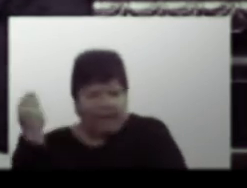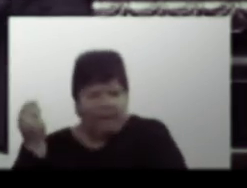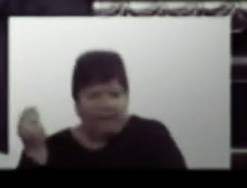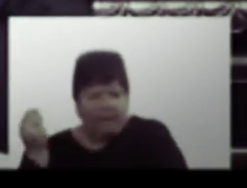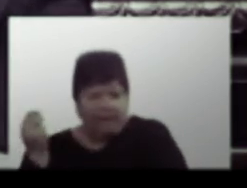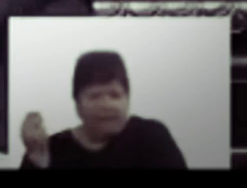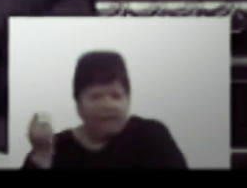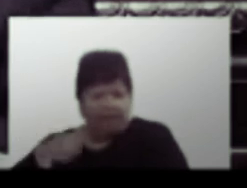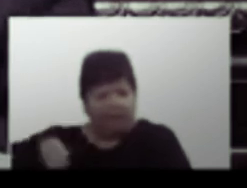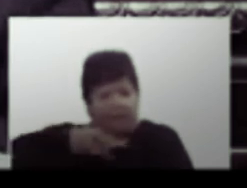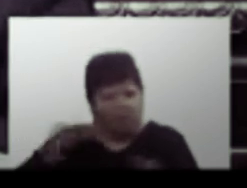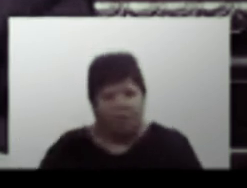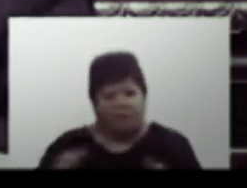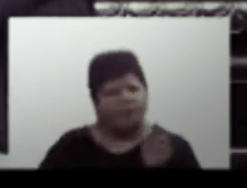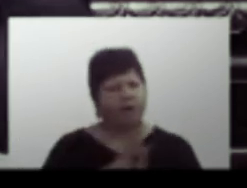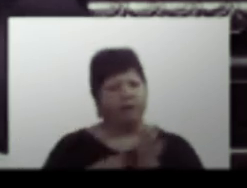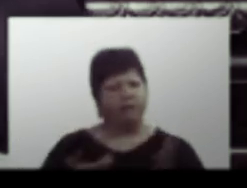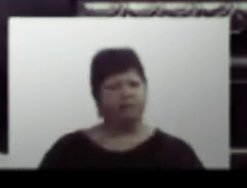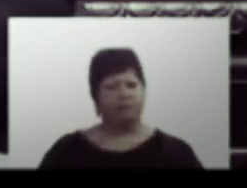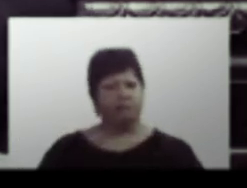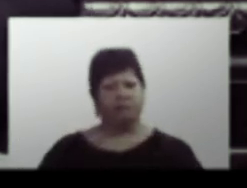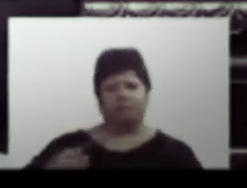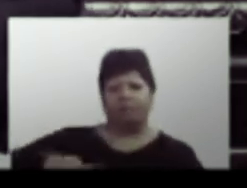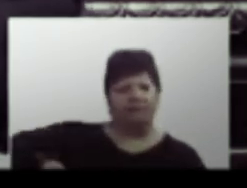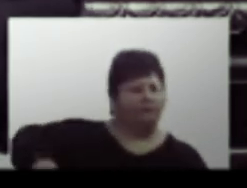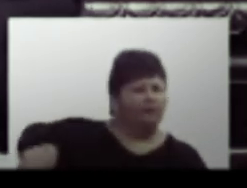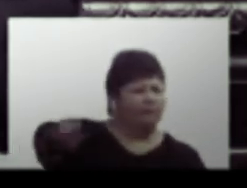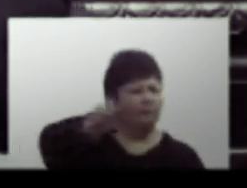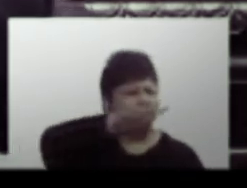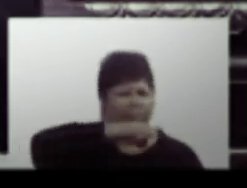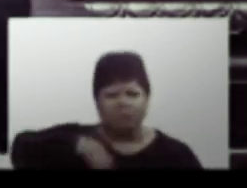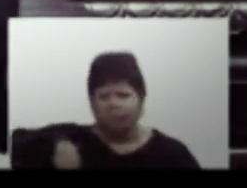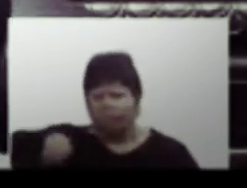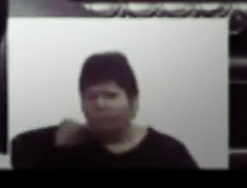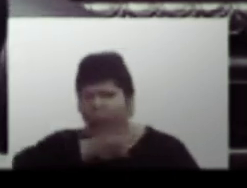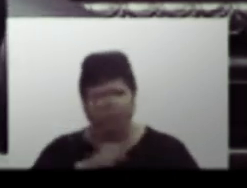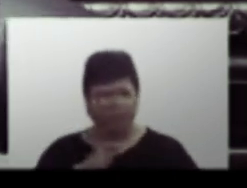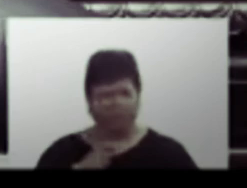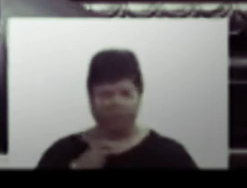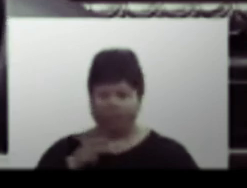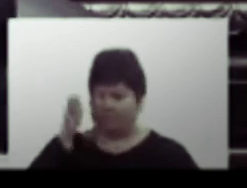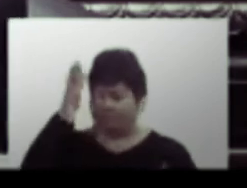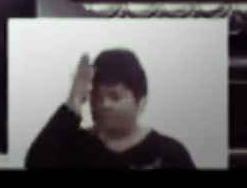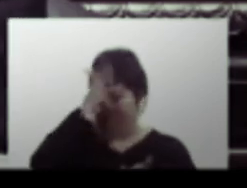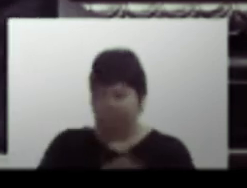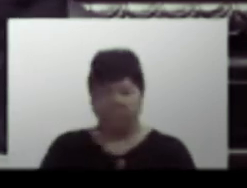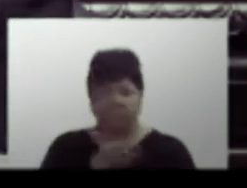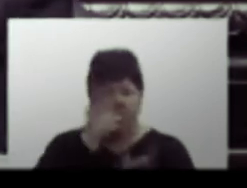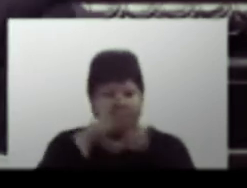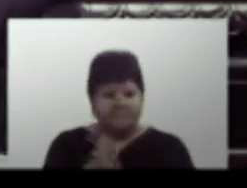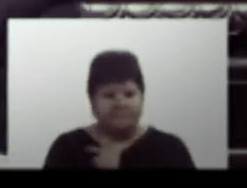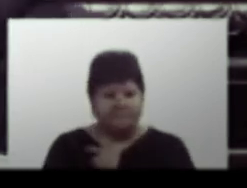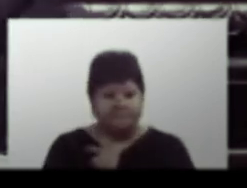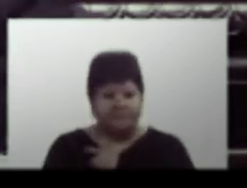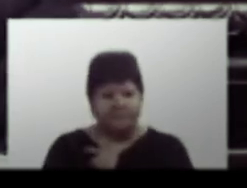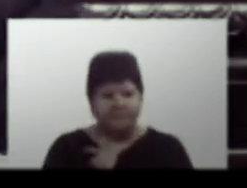Y nosotros generamos la ley que a todos los mortales le aplica, le llega, se lo sanciona y